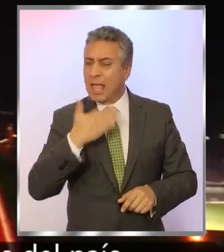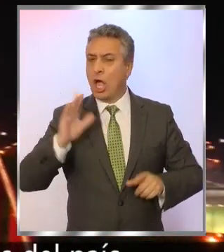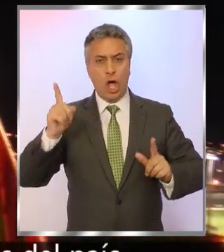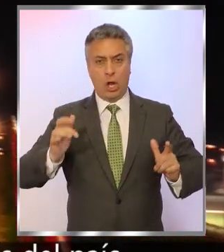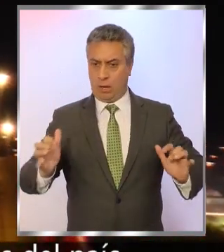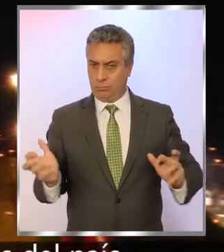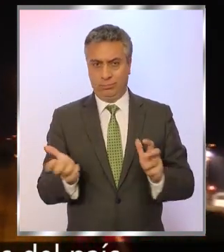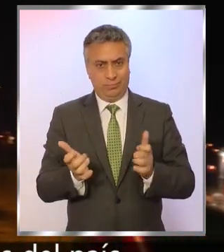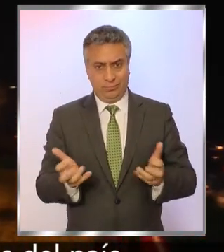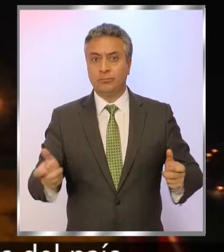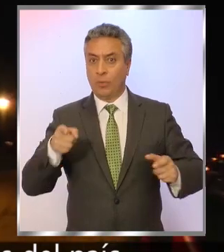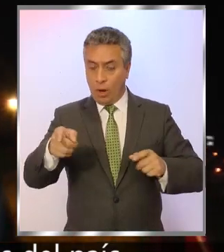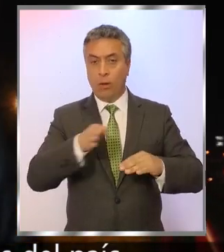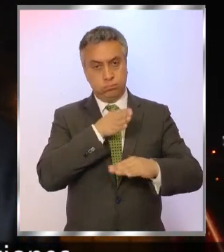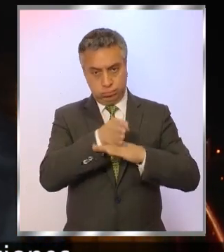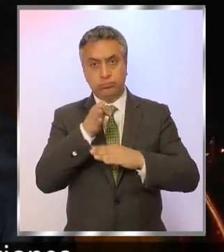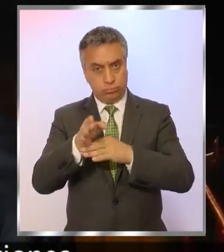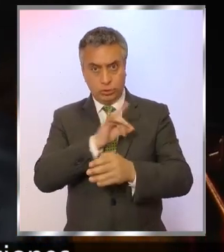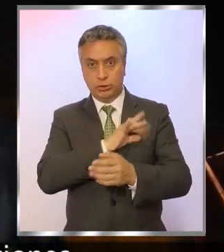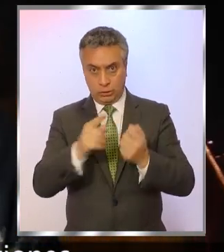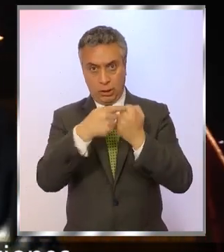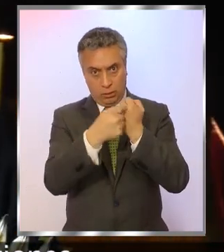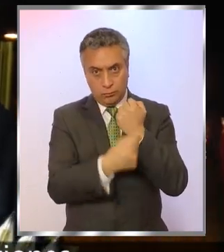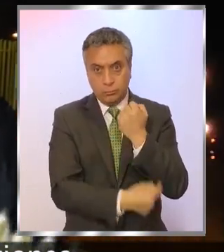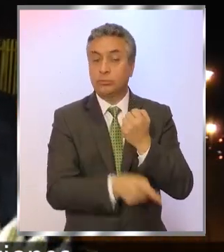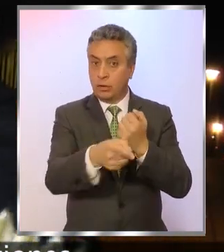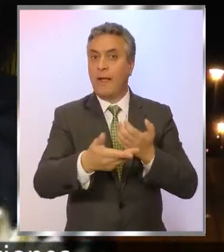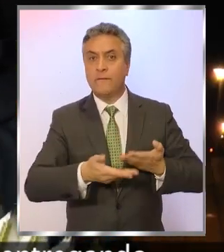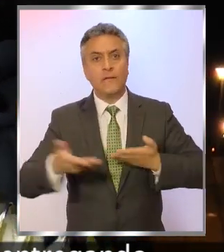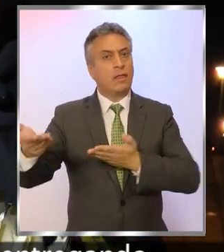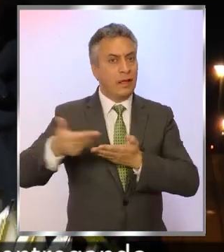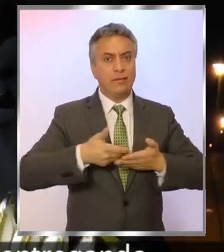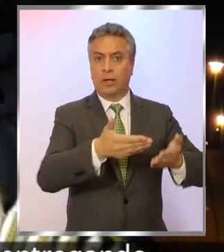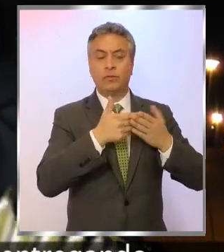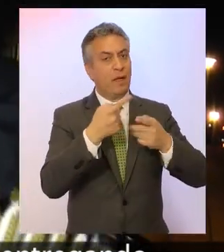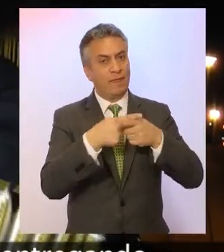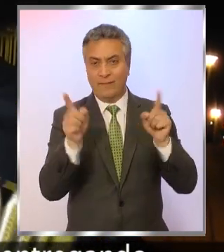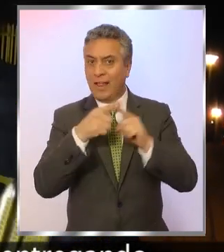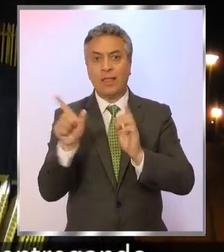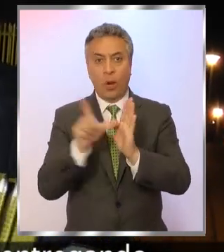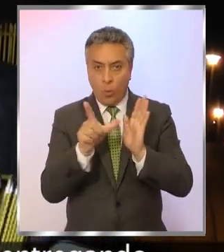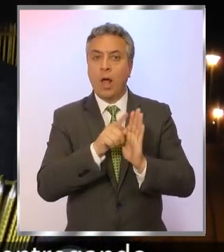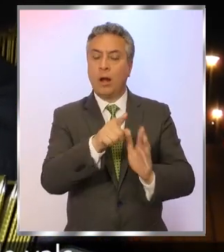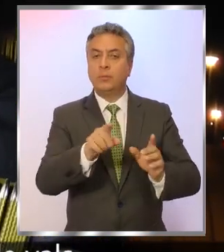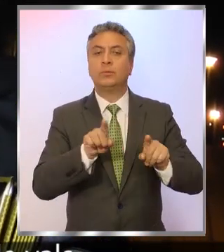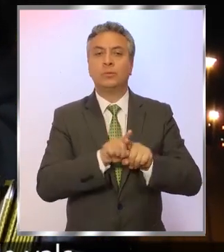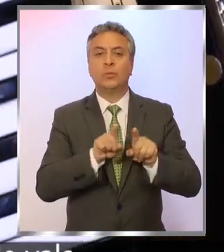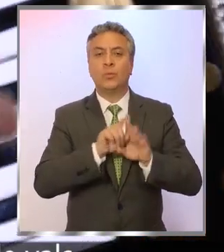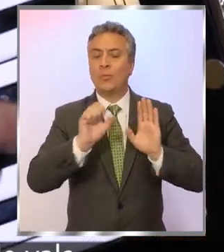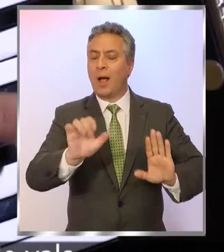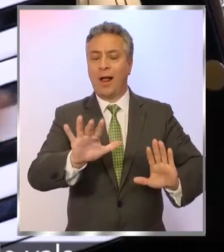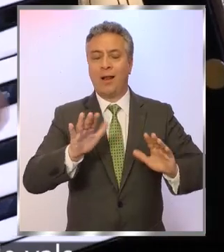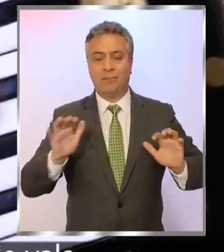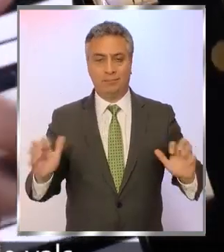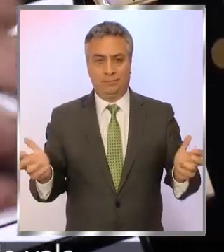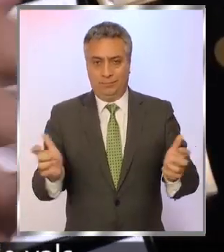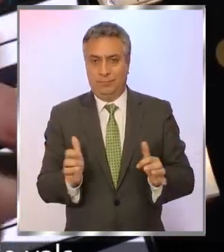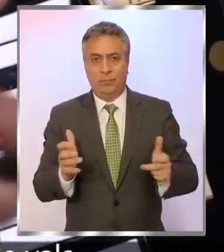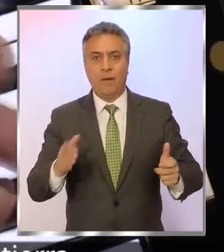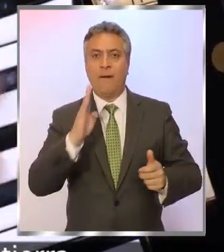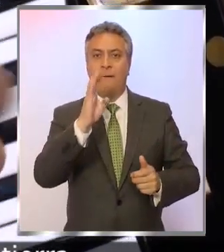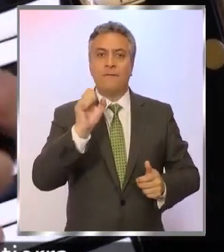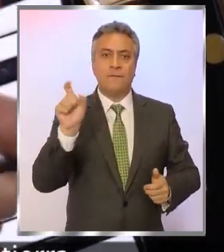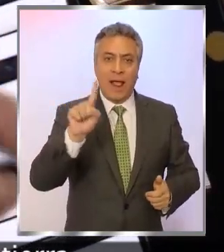recorrido varios escenarios del país y sigue recibiendo invitaciones de distintas partes para seguir entregando su arte con las melodías de